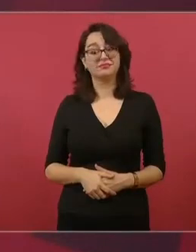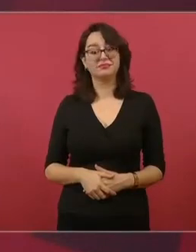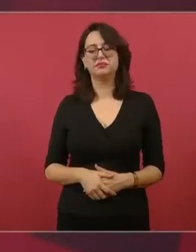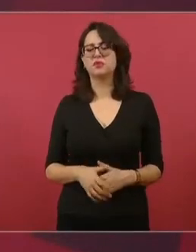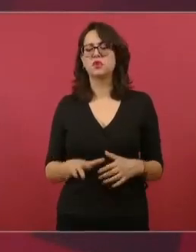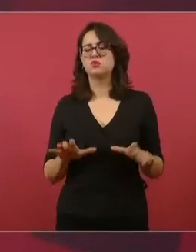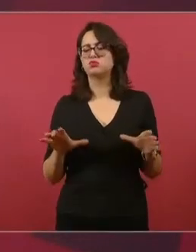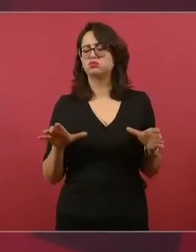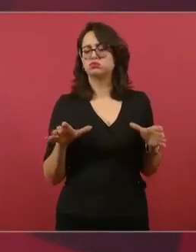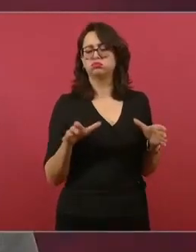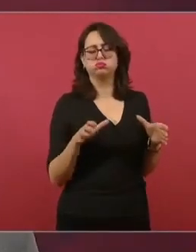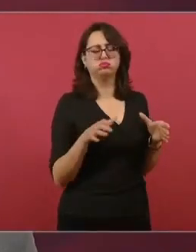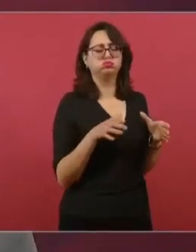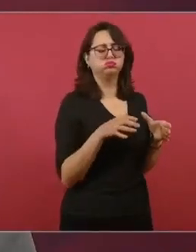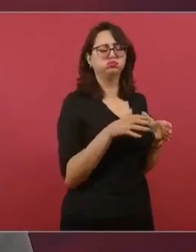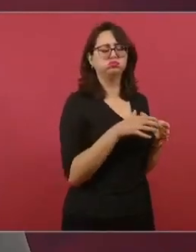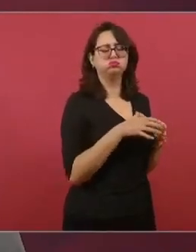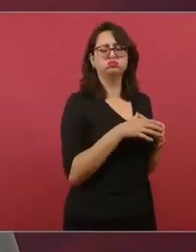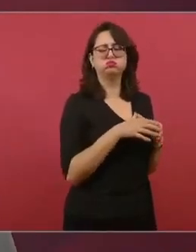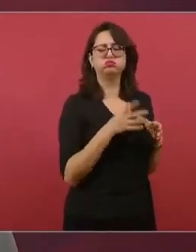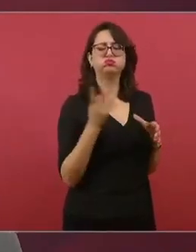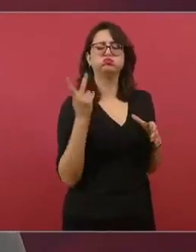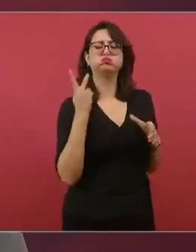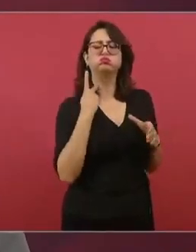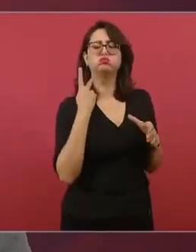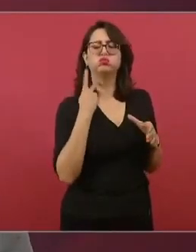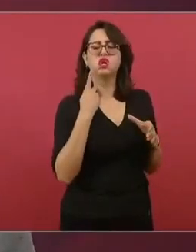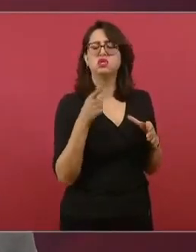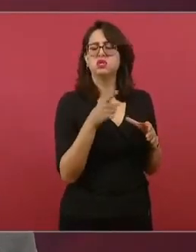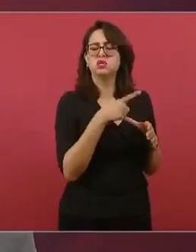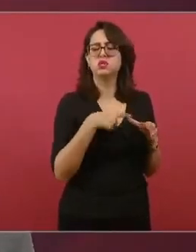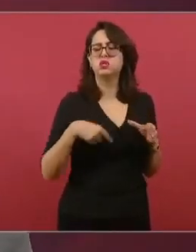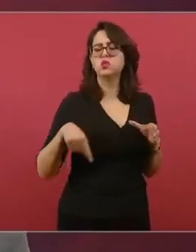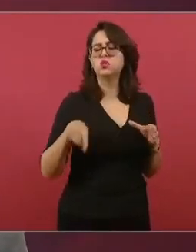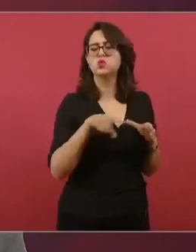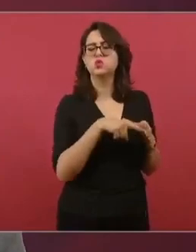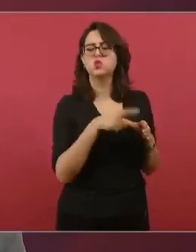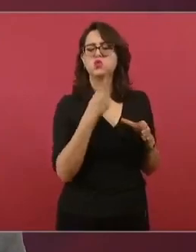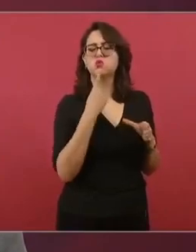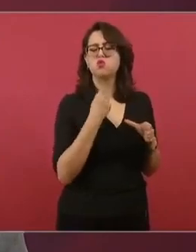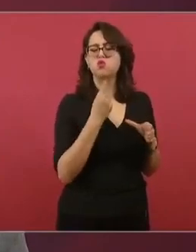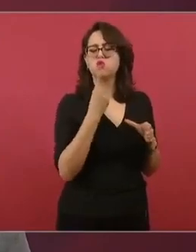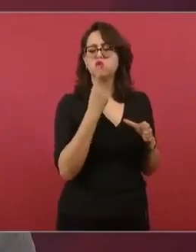y que se hace en la élite, en el círculo rojo,